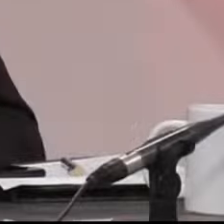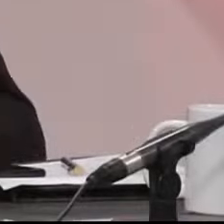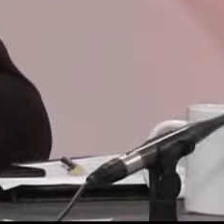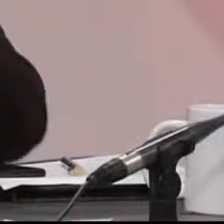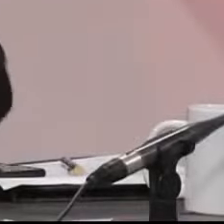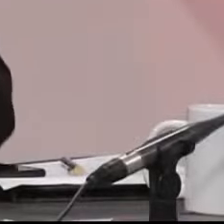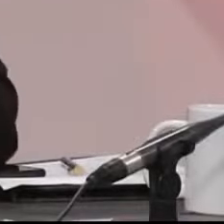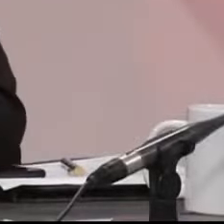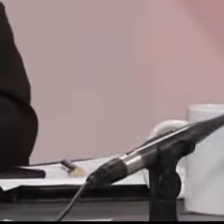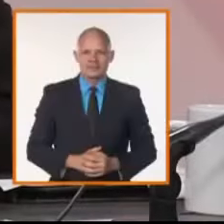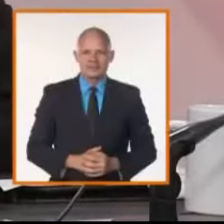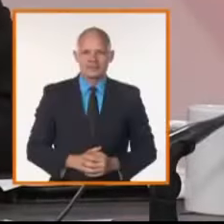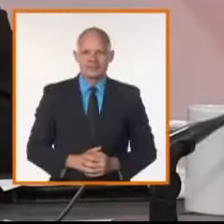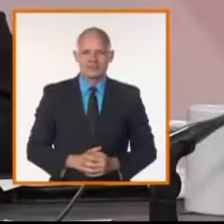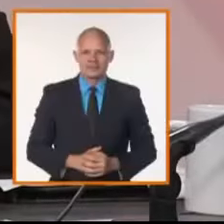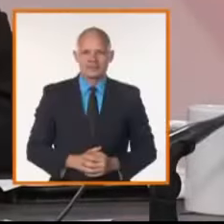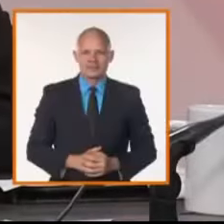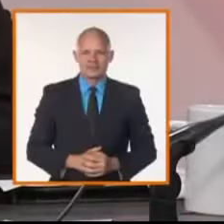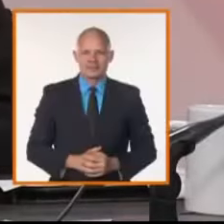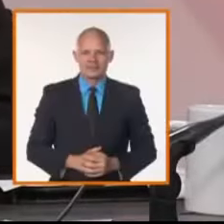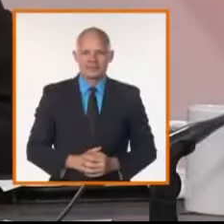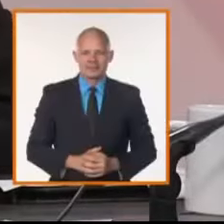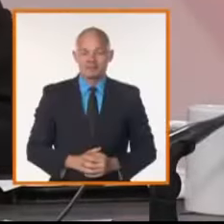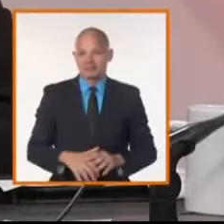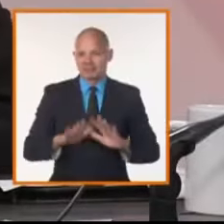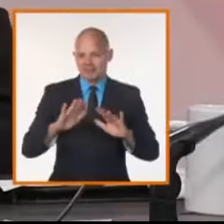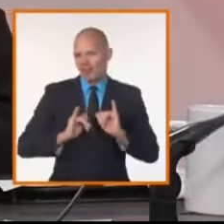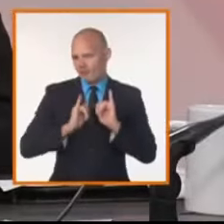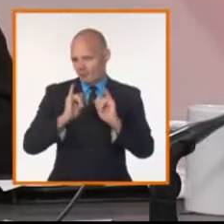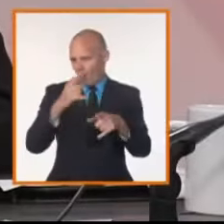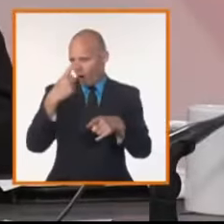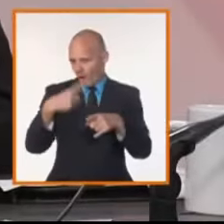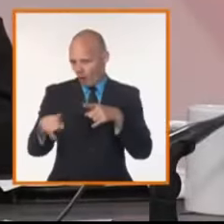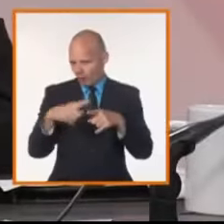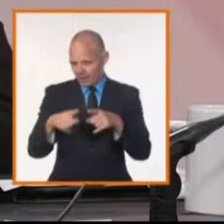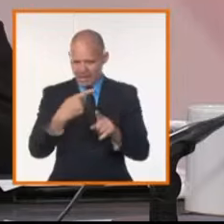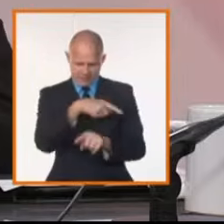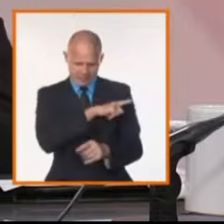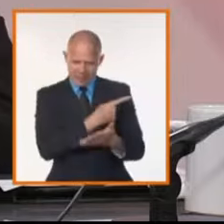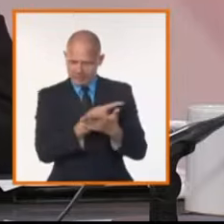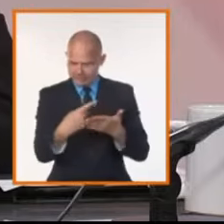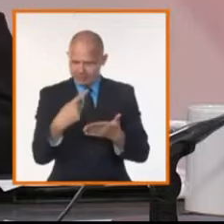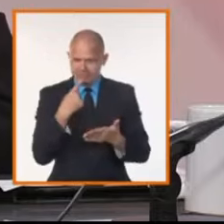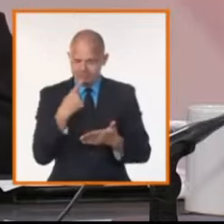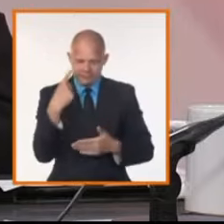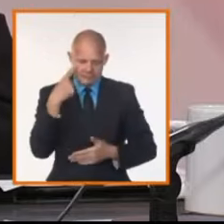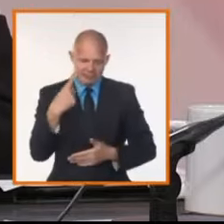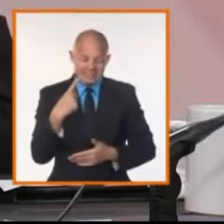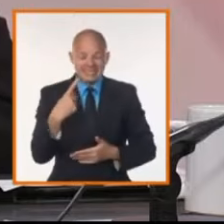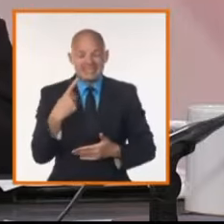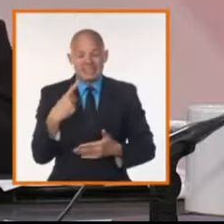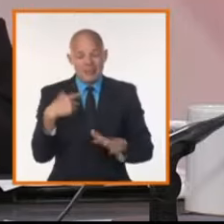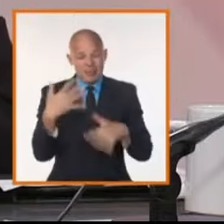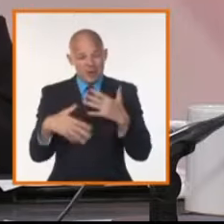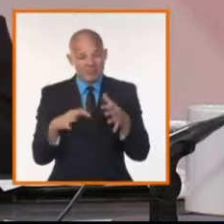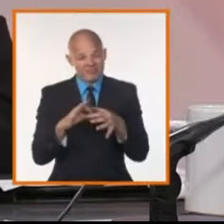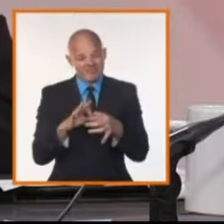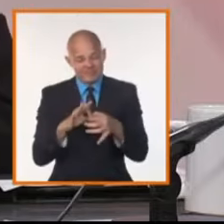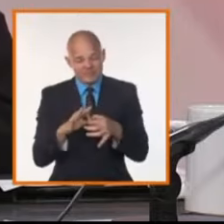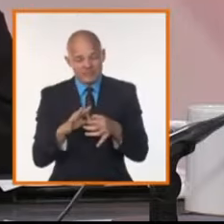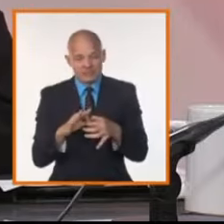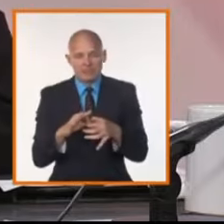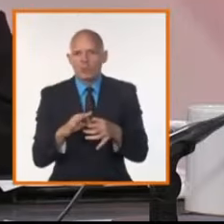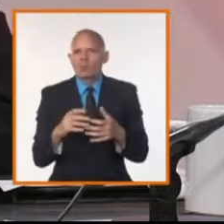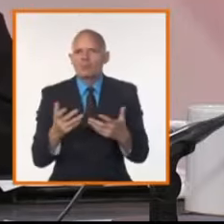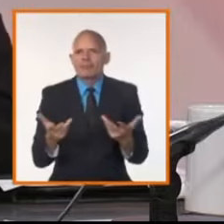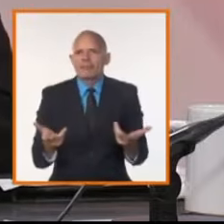noticia bueno y otra noticia Que marcó la semana y también de una manera fue el atentado que